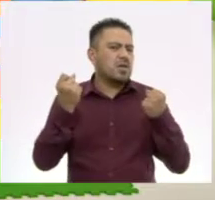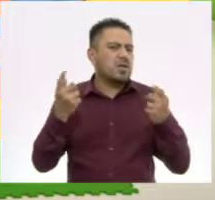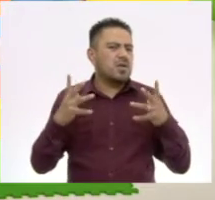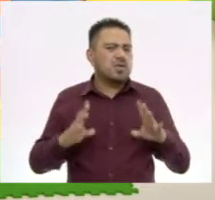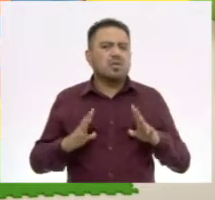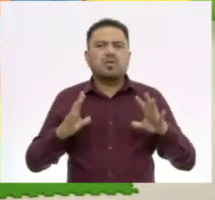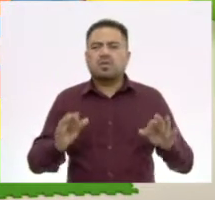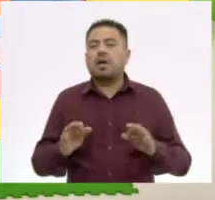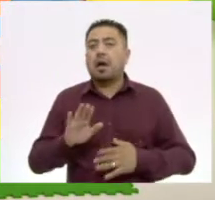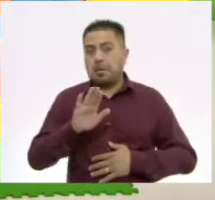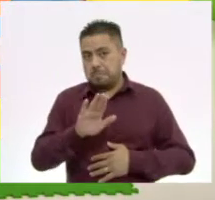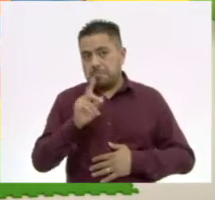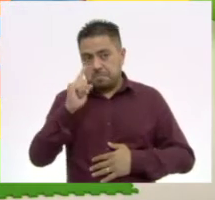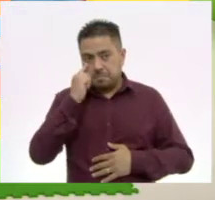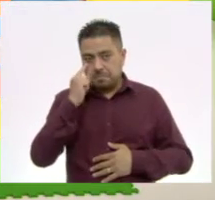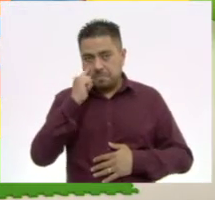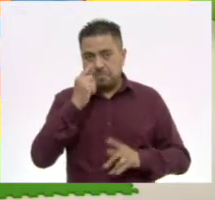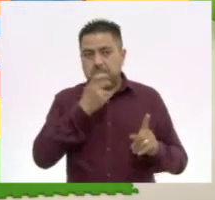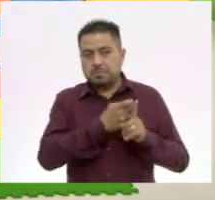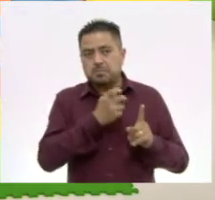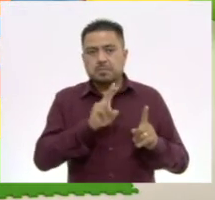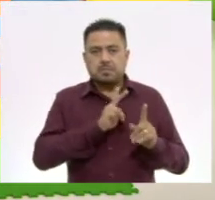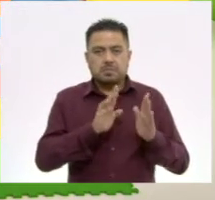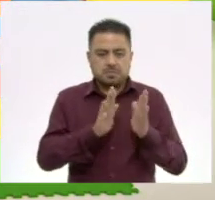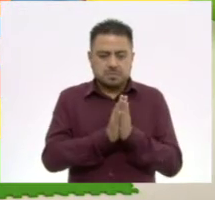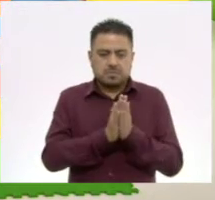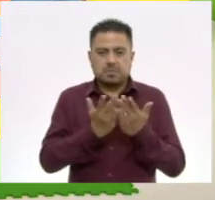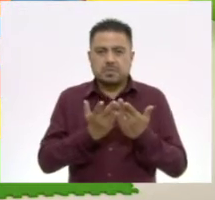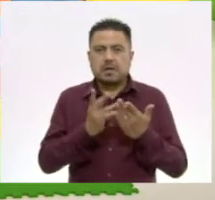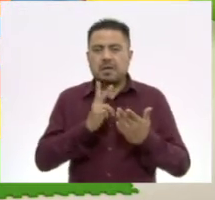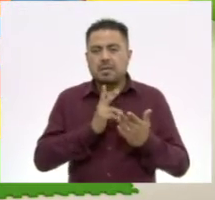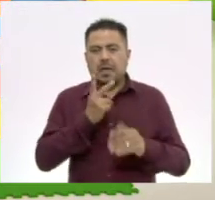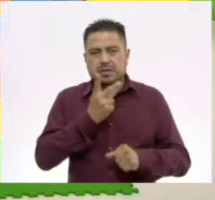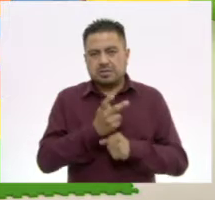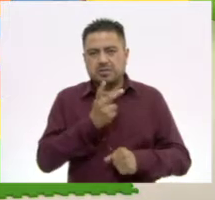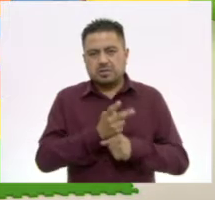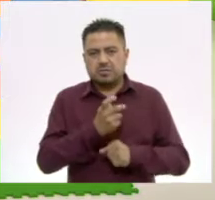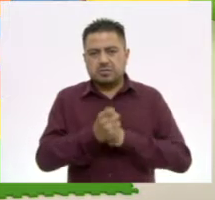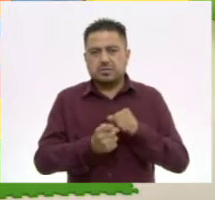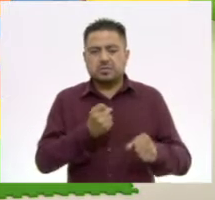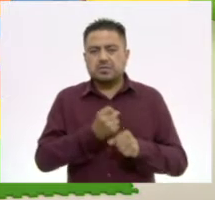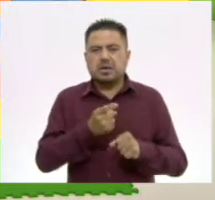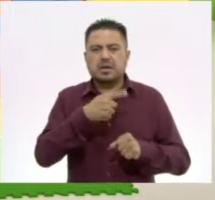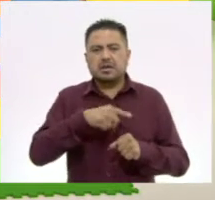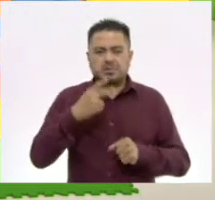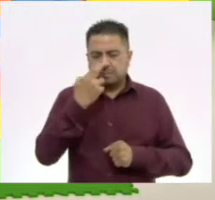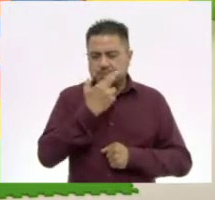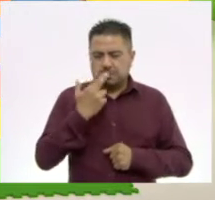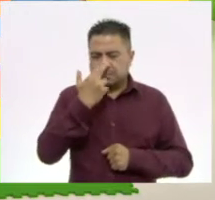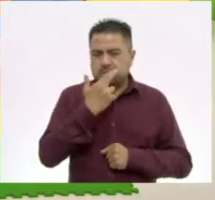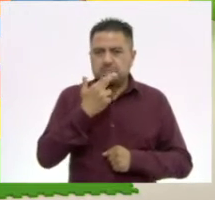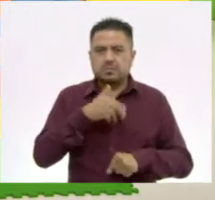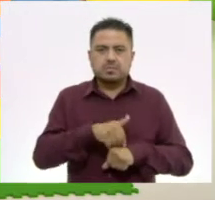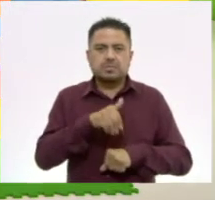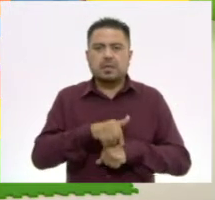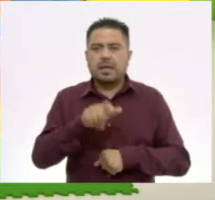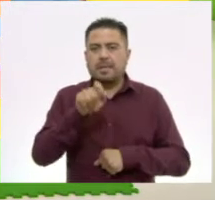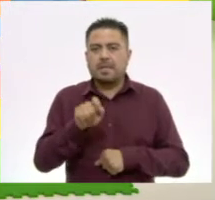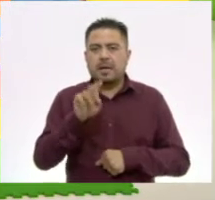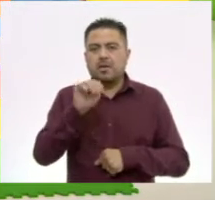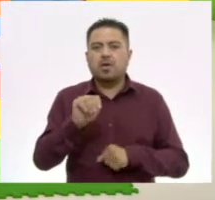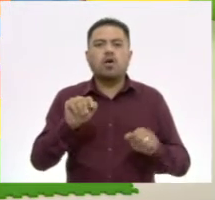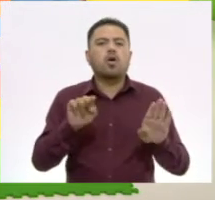a mira pues aquí en nuestro libro de mi álbum de segundo vamos a observar la página 29